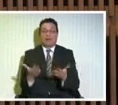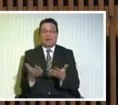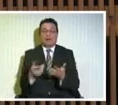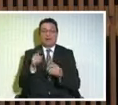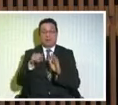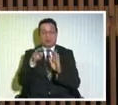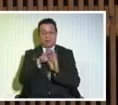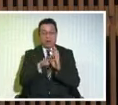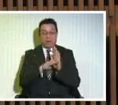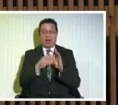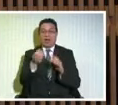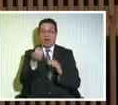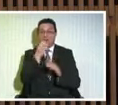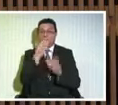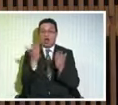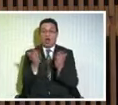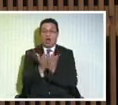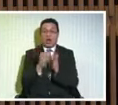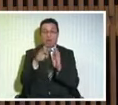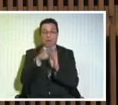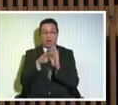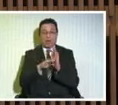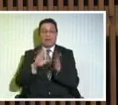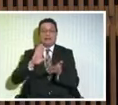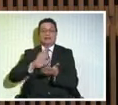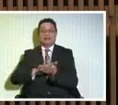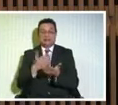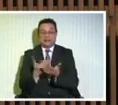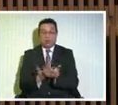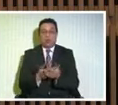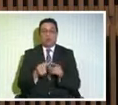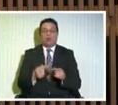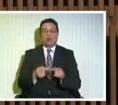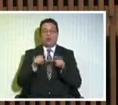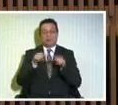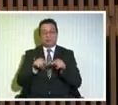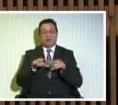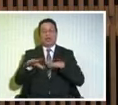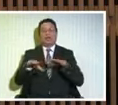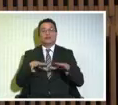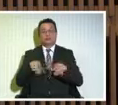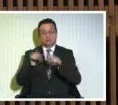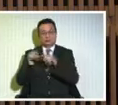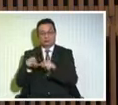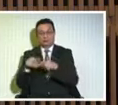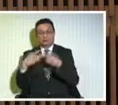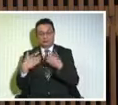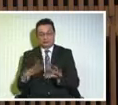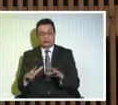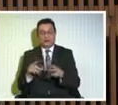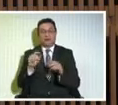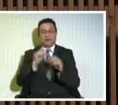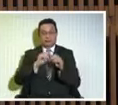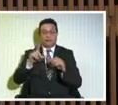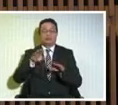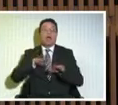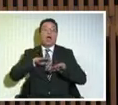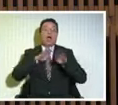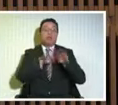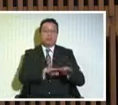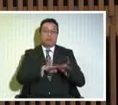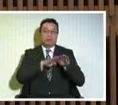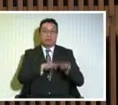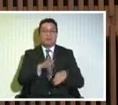el programa de alimentación escolar, los programas de salud, aquí algo vimos recién, los apoyos